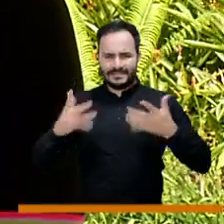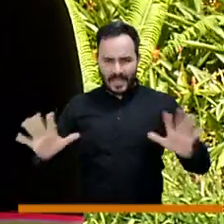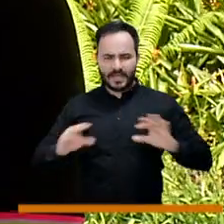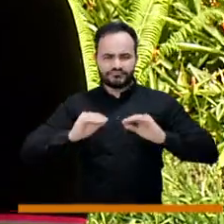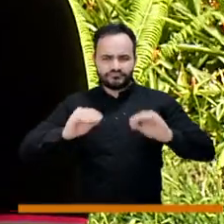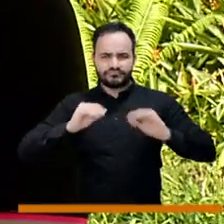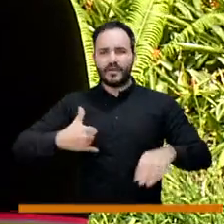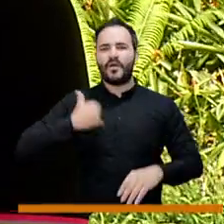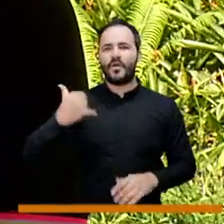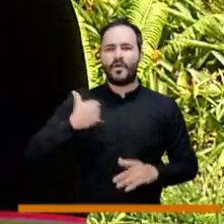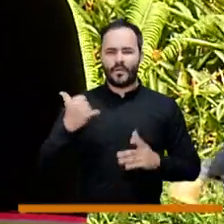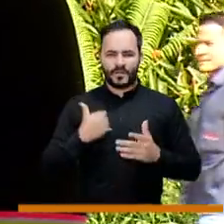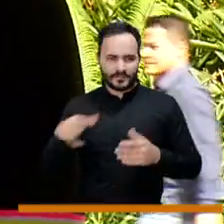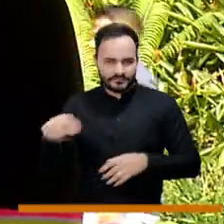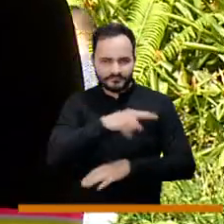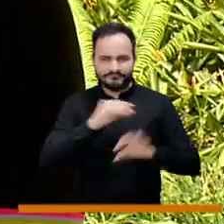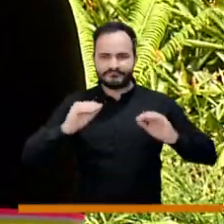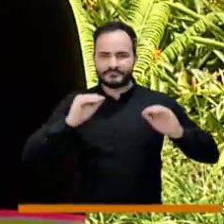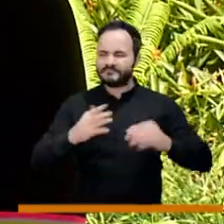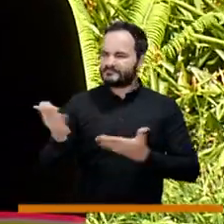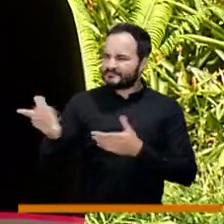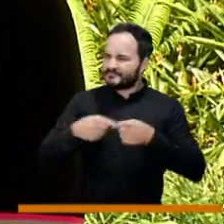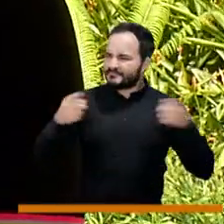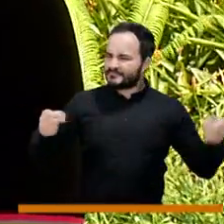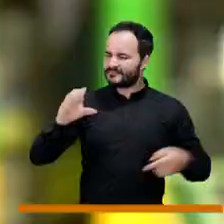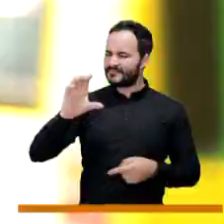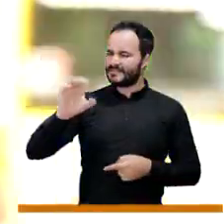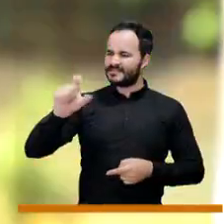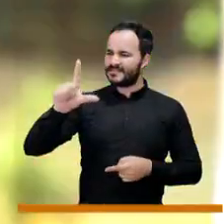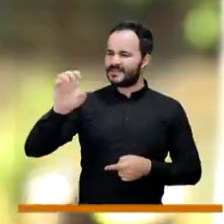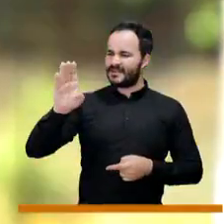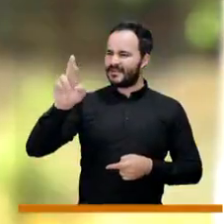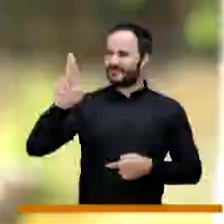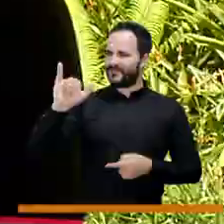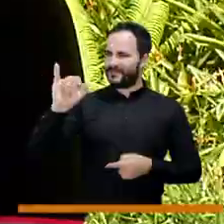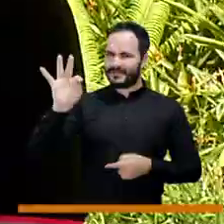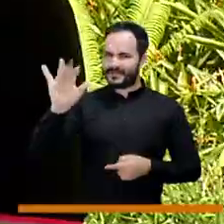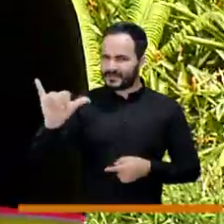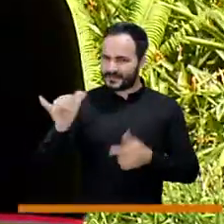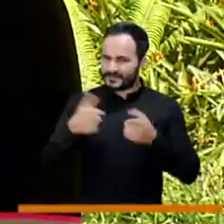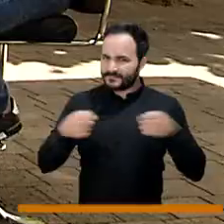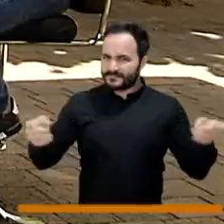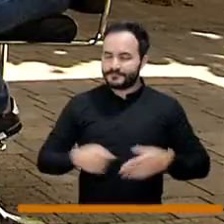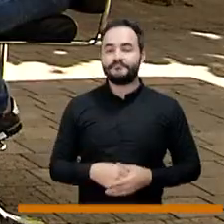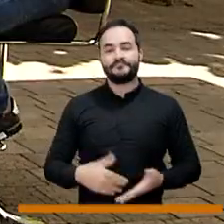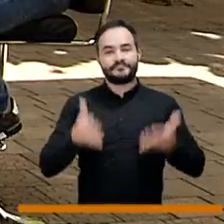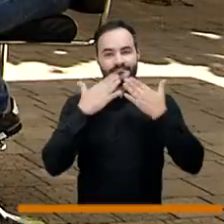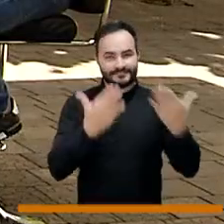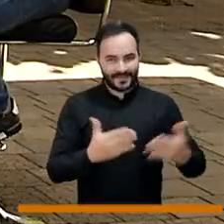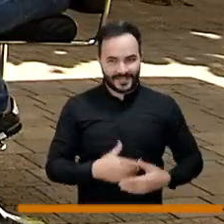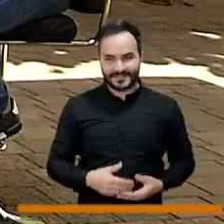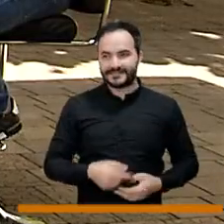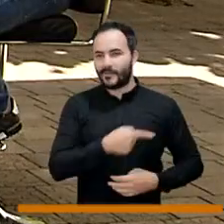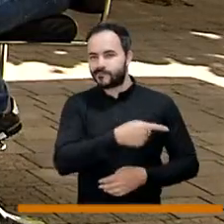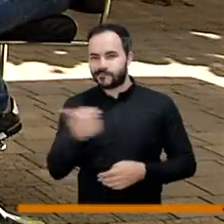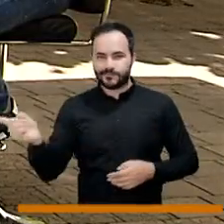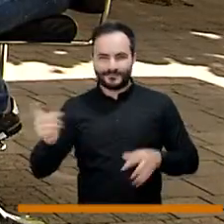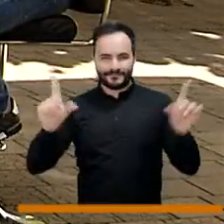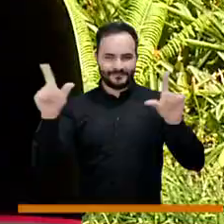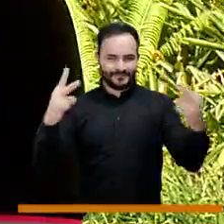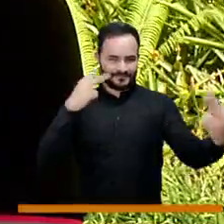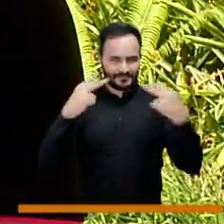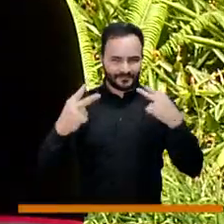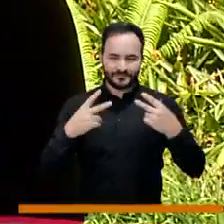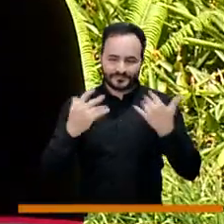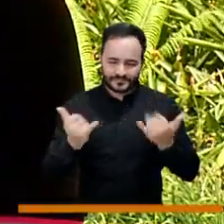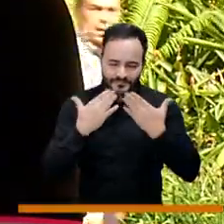a formar jóvenes. Cuéntenos acerca de Celebrity Barber Shop. Muchas gracias, Caterina, a todos los televidentes. Bueno,